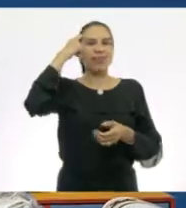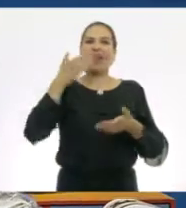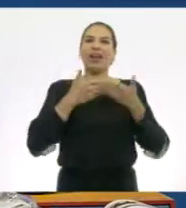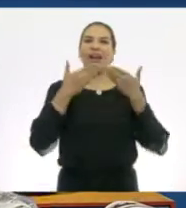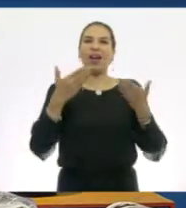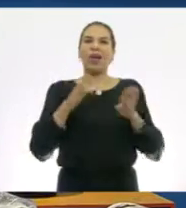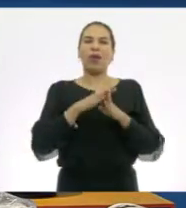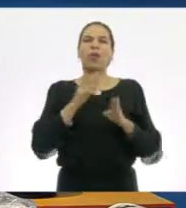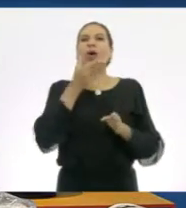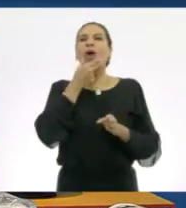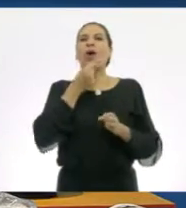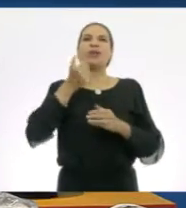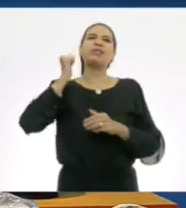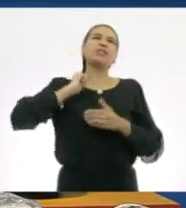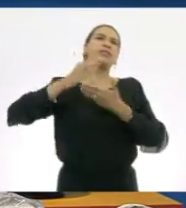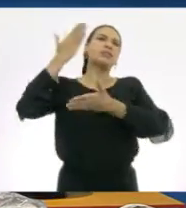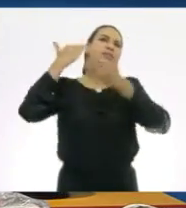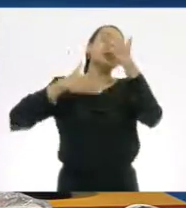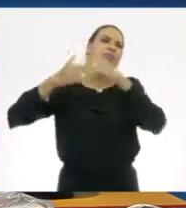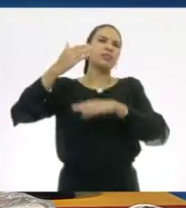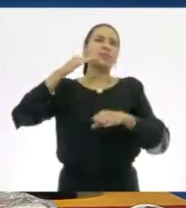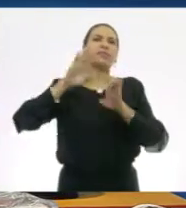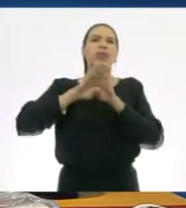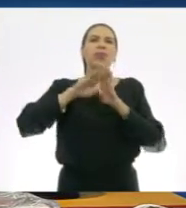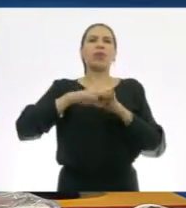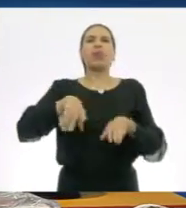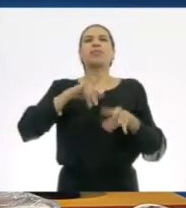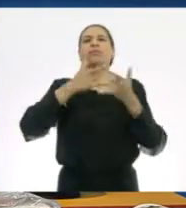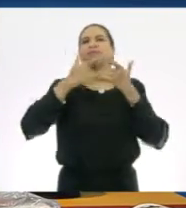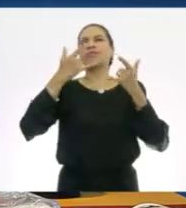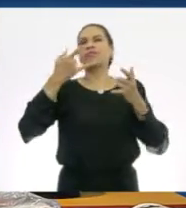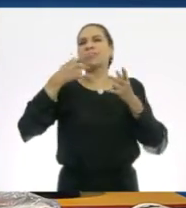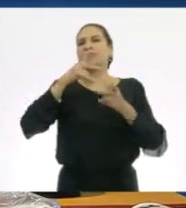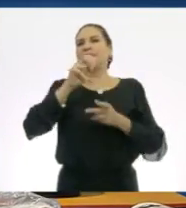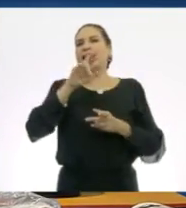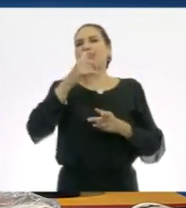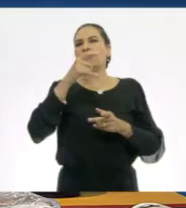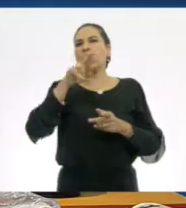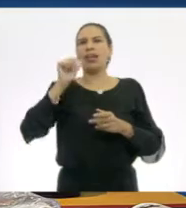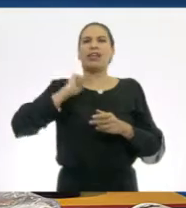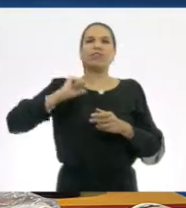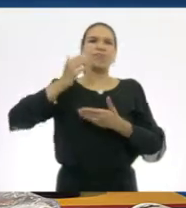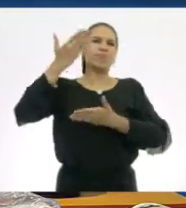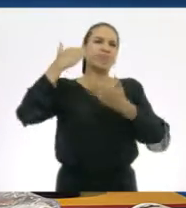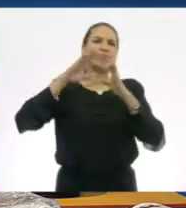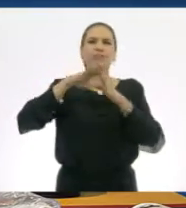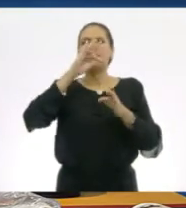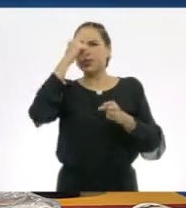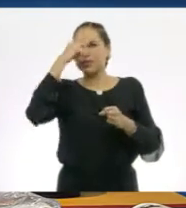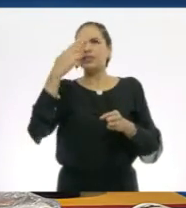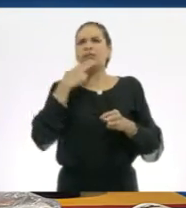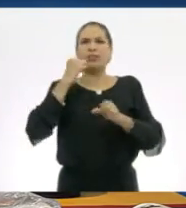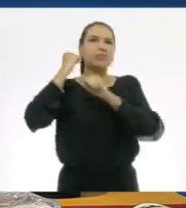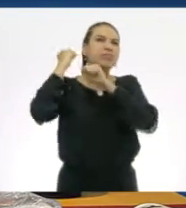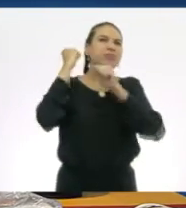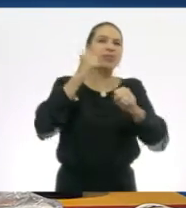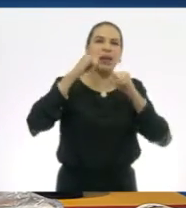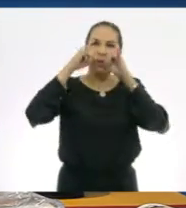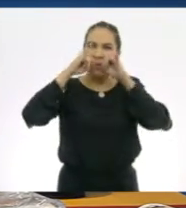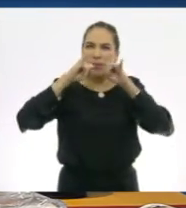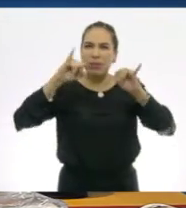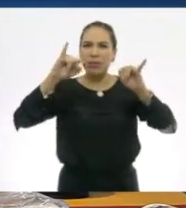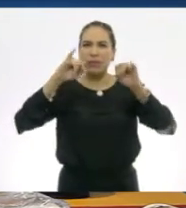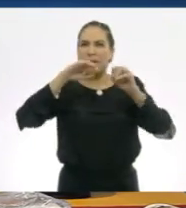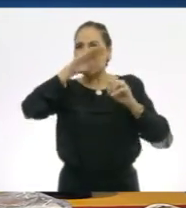ahorita un hombre prehistórico? ¿Para qué nos serviría cazar un mamut? ¿Qué podríamos hacer con él? Pensemos que